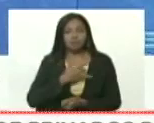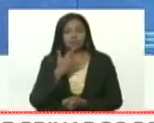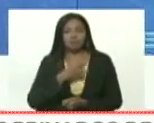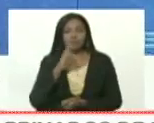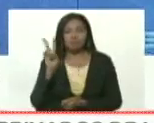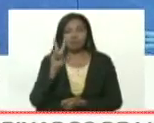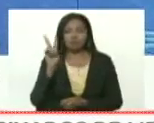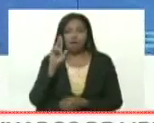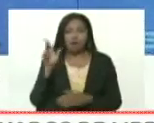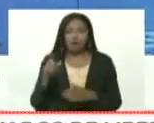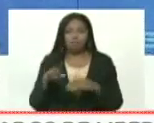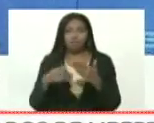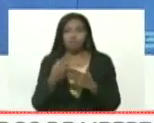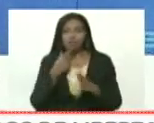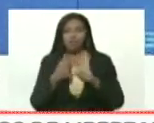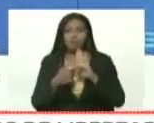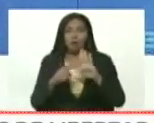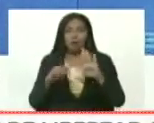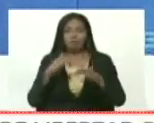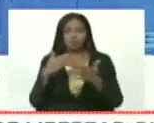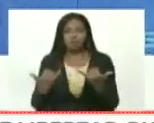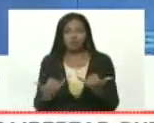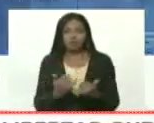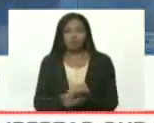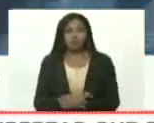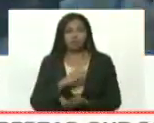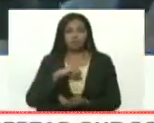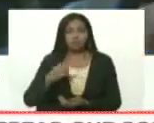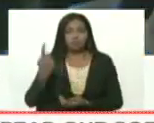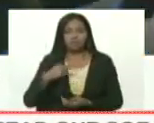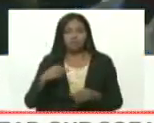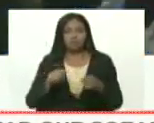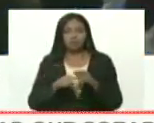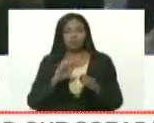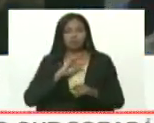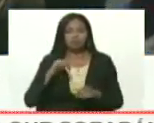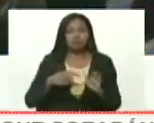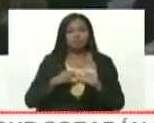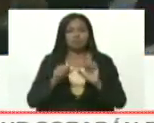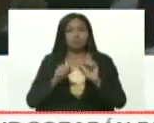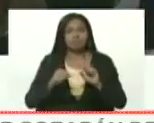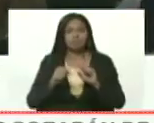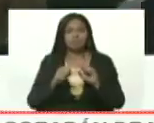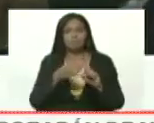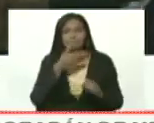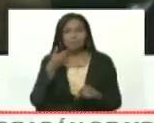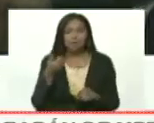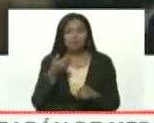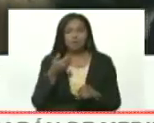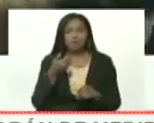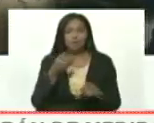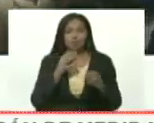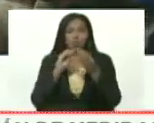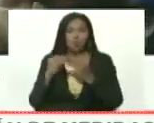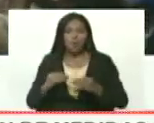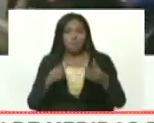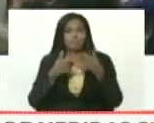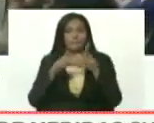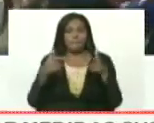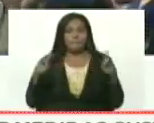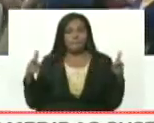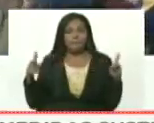venezolano ejemplar que tenemos y que vamos a seguir mejorando y